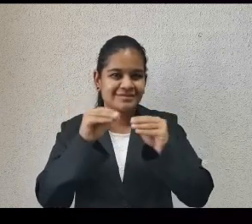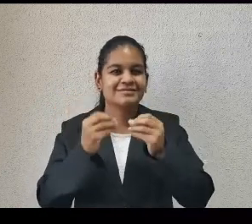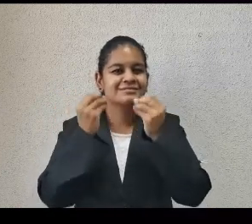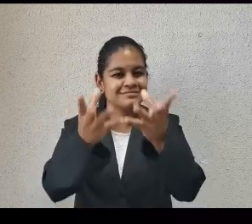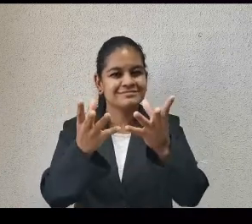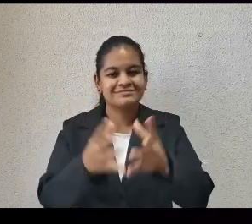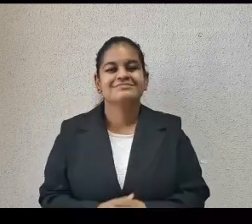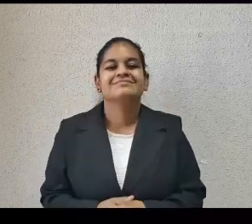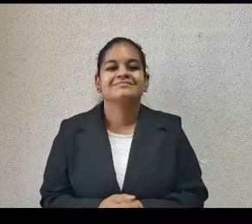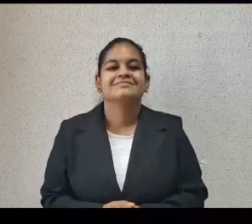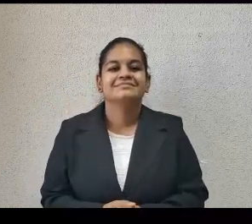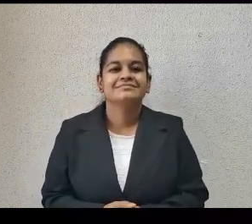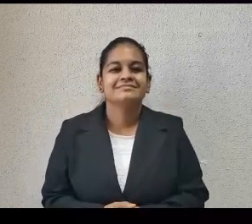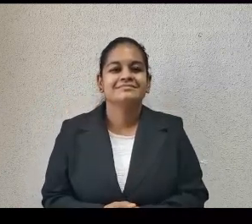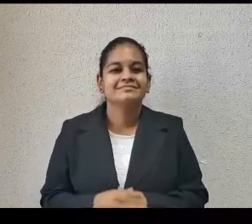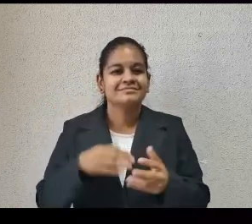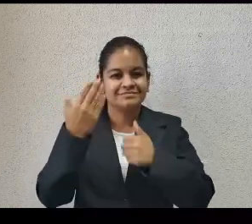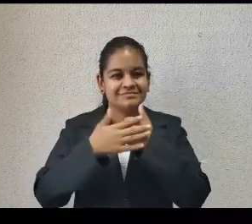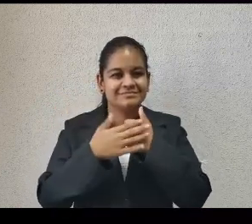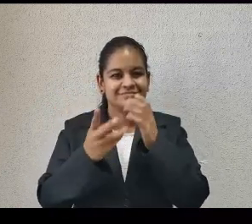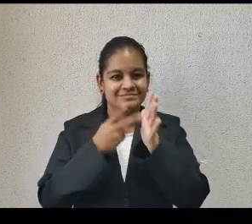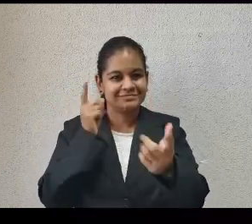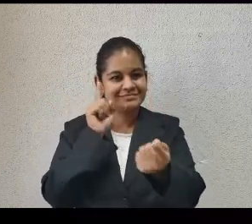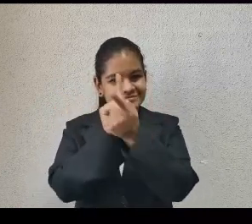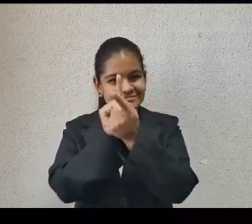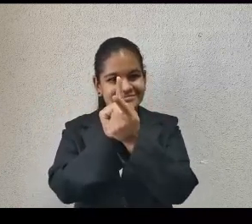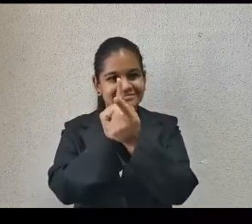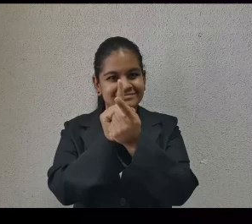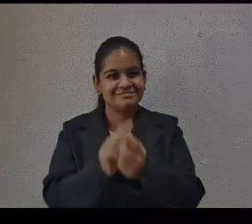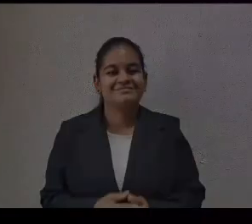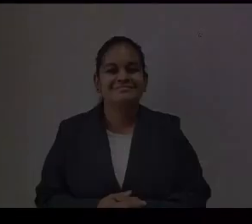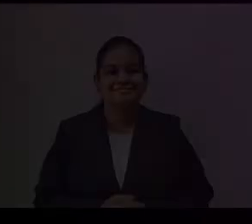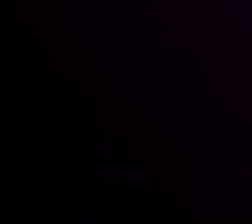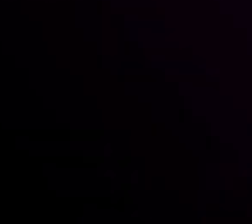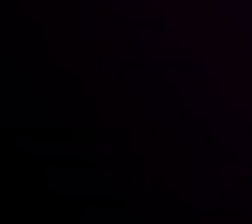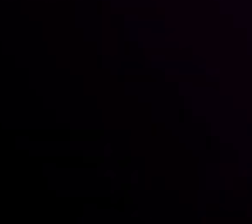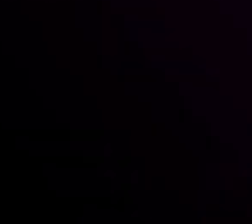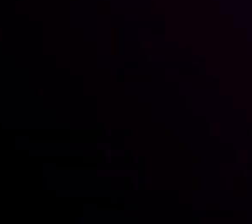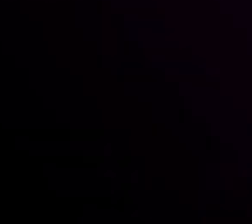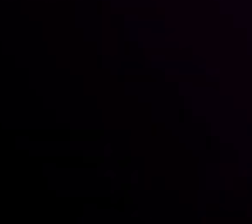por el Instituto Electoral de Coahuila. Nos escuchamos en nuestra próxima emisión.